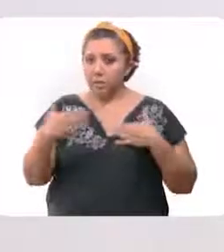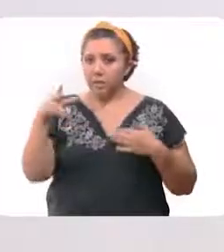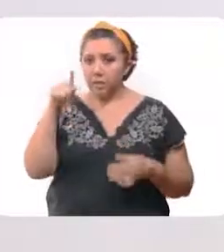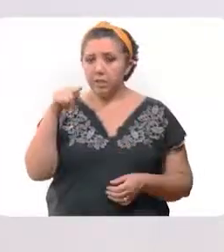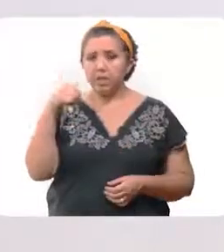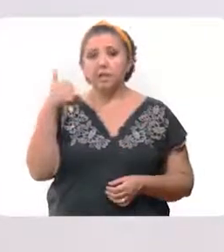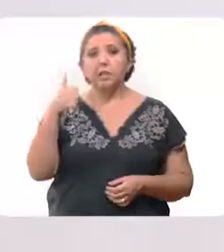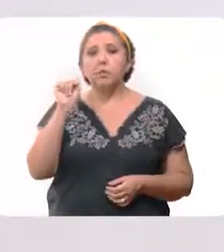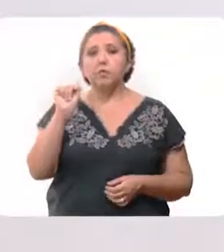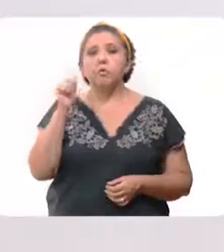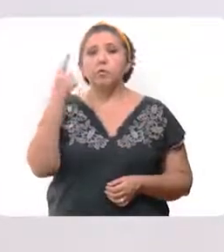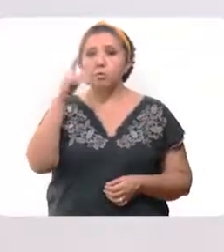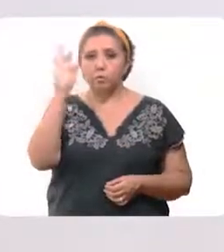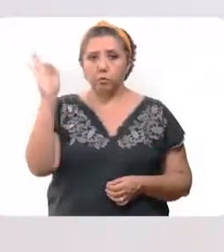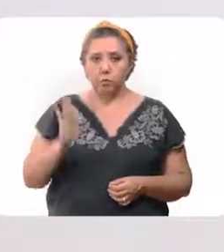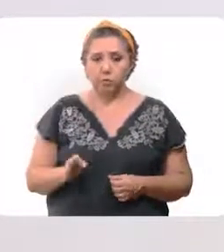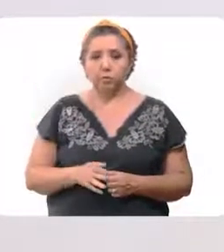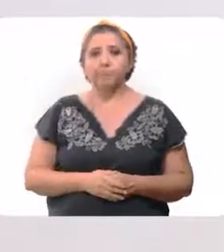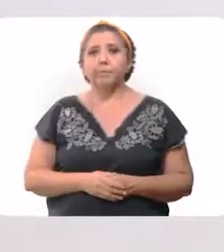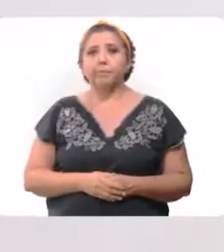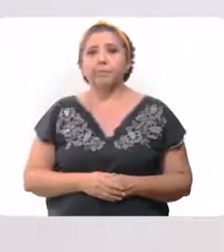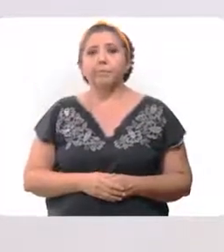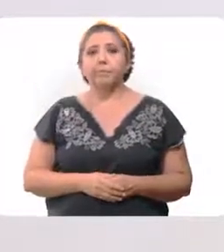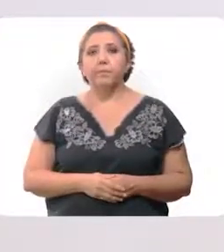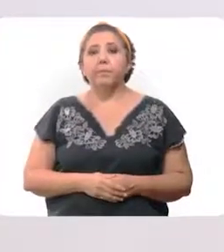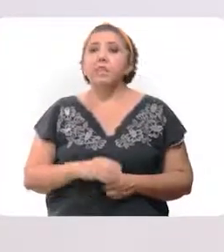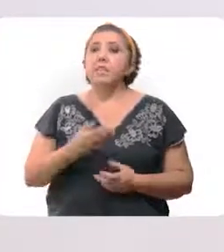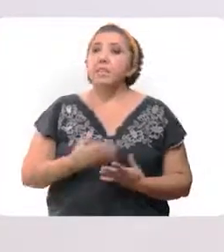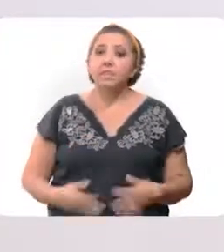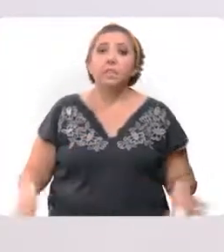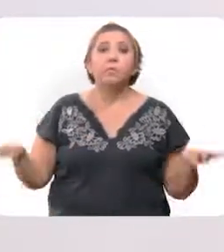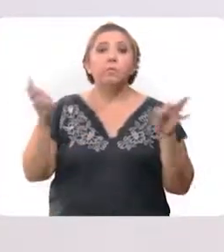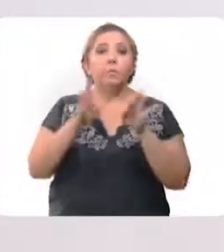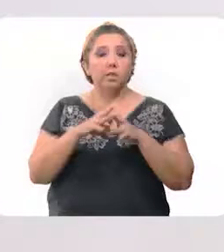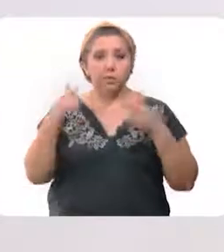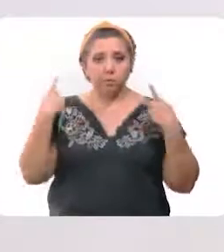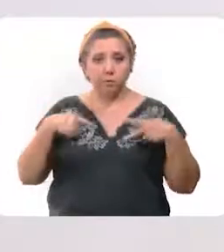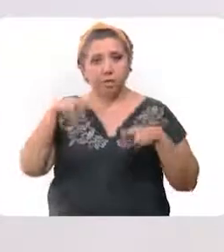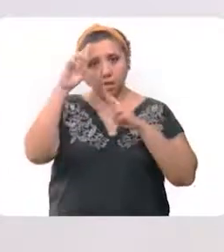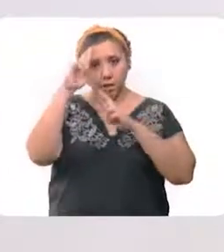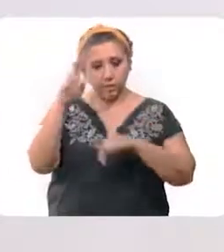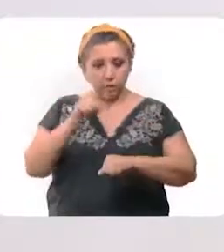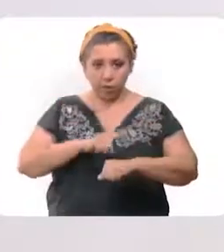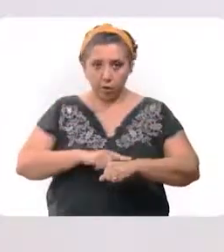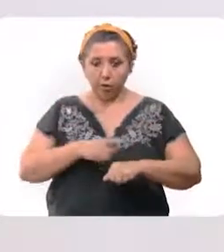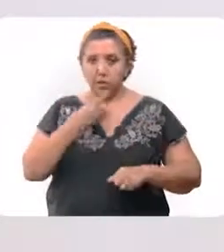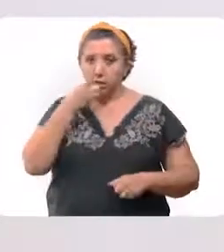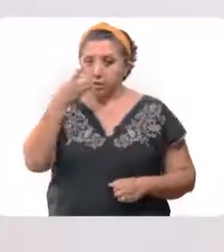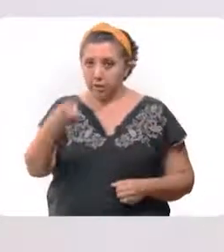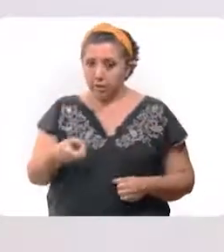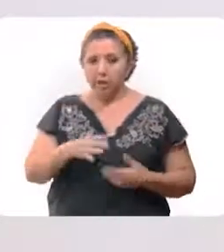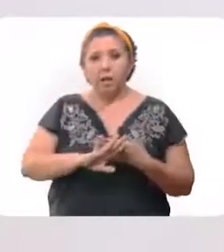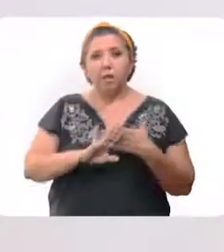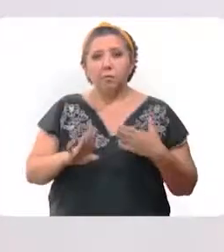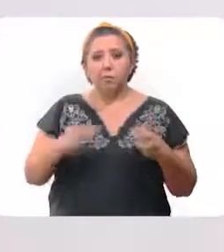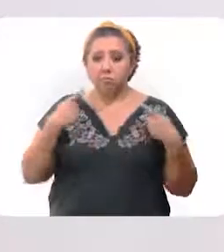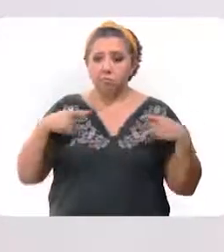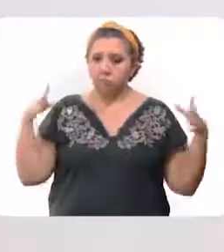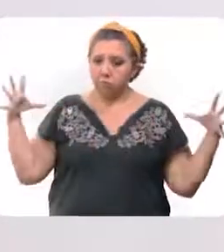del 76.1%. Es muy importante que las personas respeten el horario que se les designe y evitar